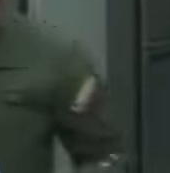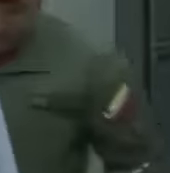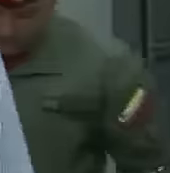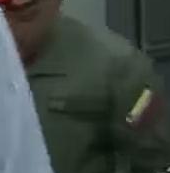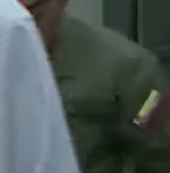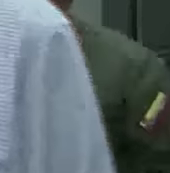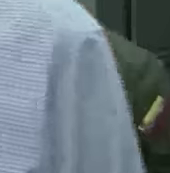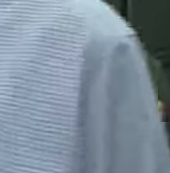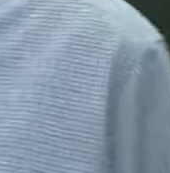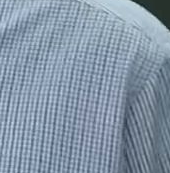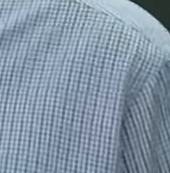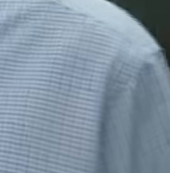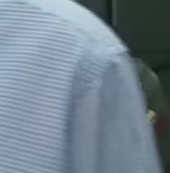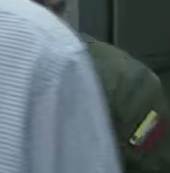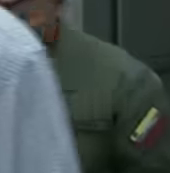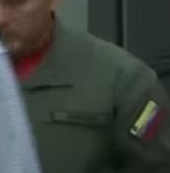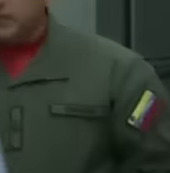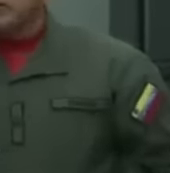Presidente,